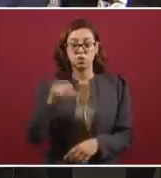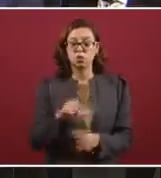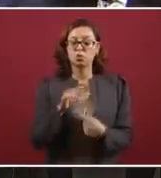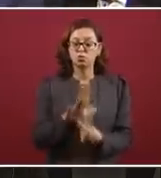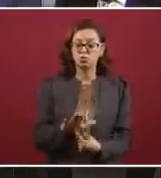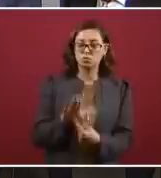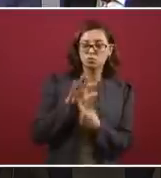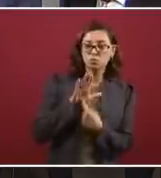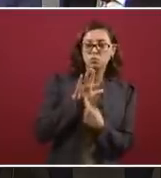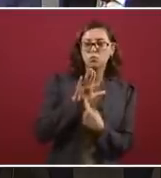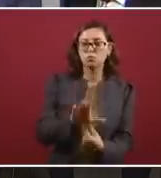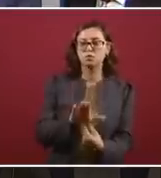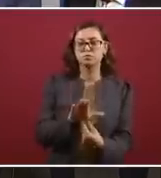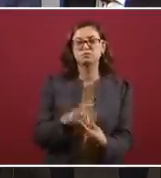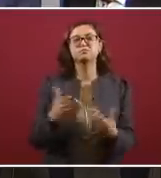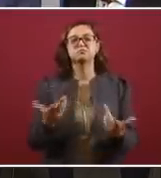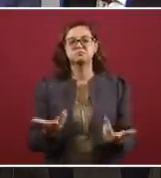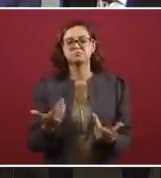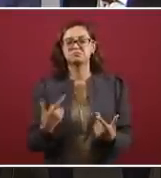que mediante el diálogo